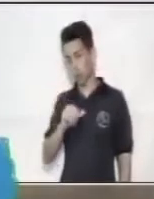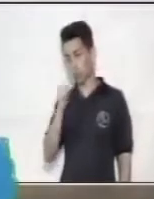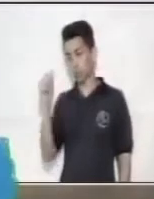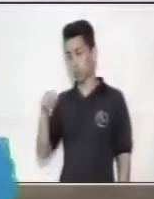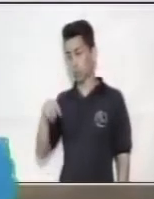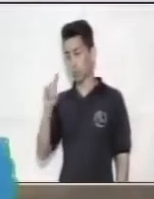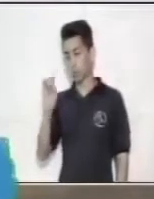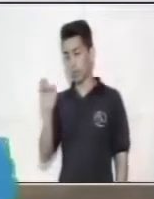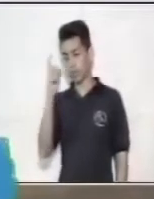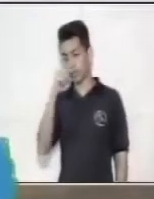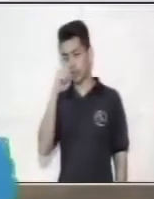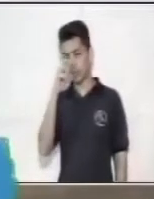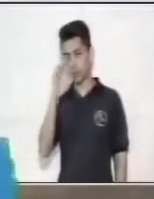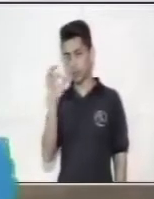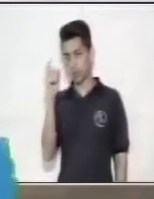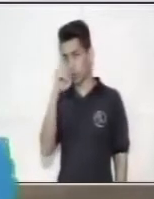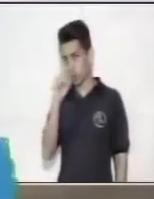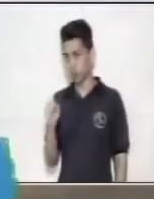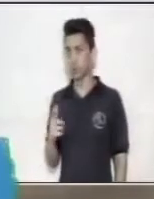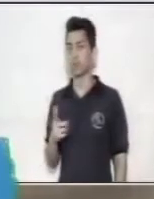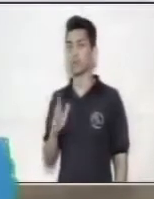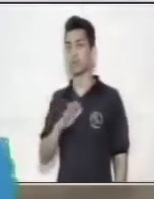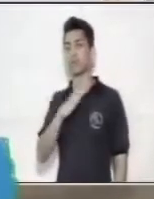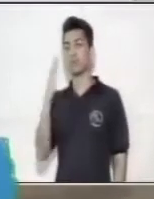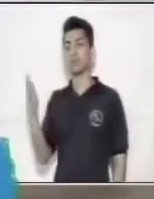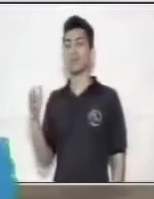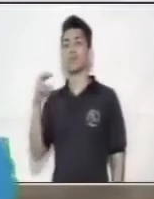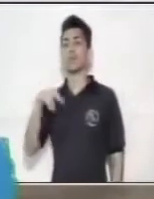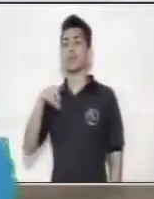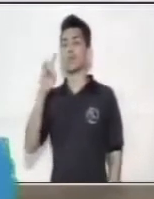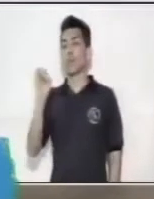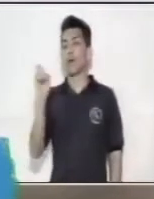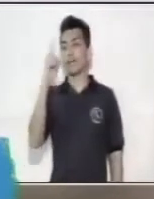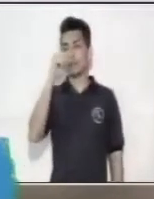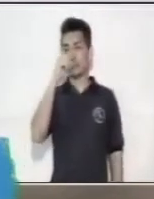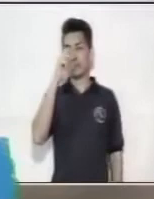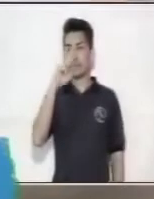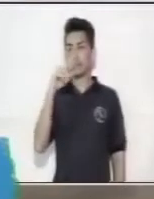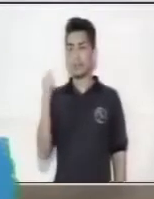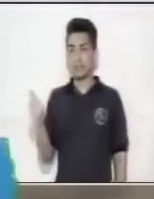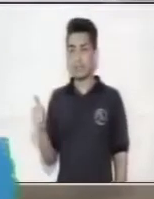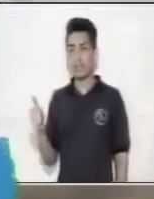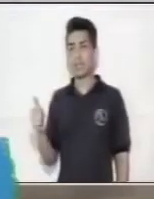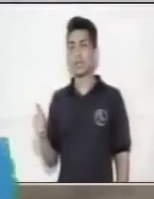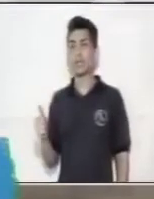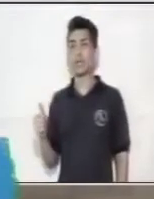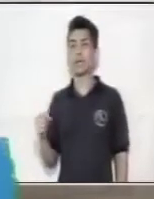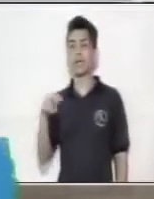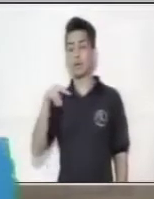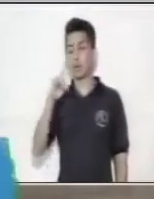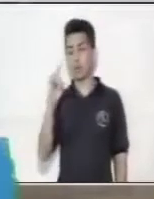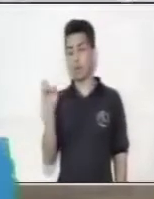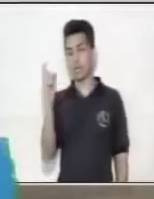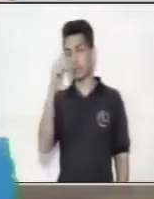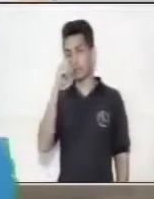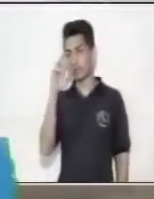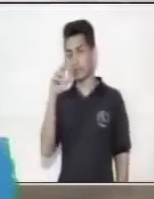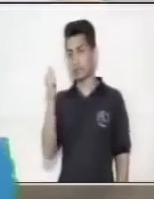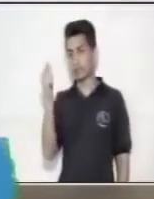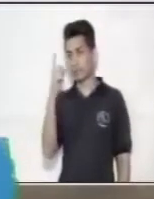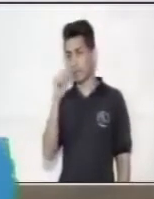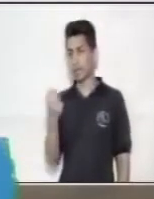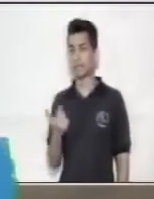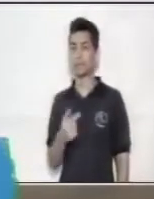Nuestros, que es plural, nuestra, singular, nuestras, plural, y tuyo, tuya,